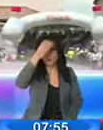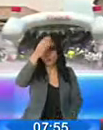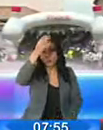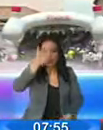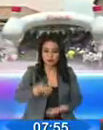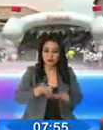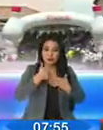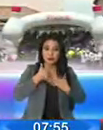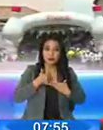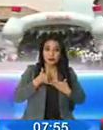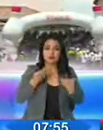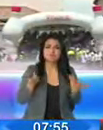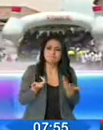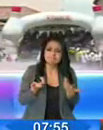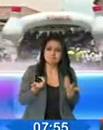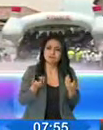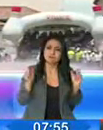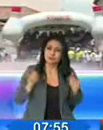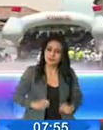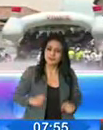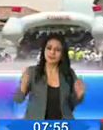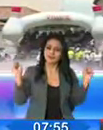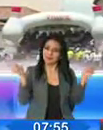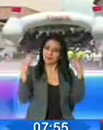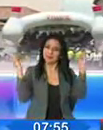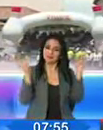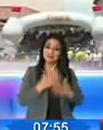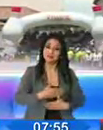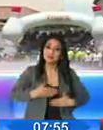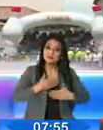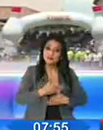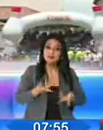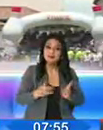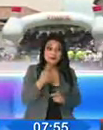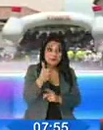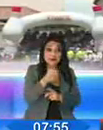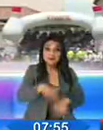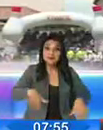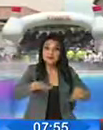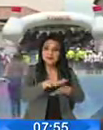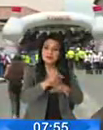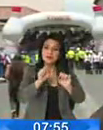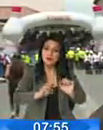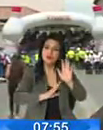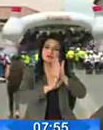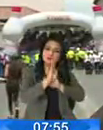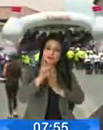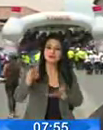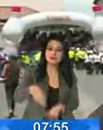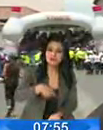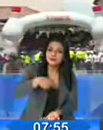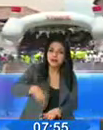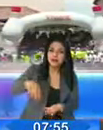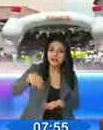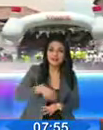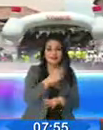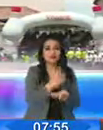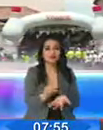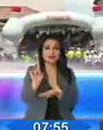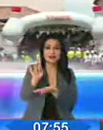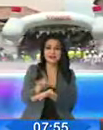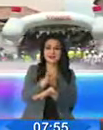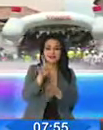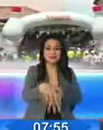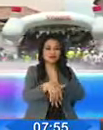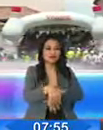permite no solamente gozar de esta fiesta, sino que el pueblo mismo lo enriquezca con su baile, con sus ganas,